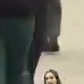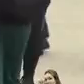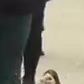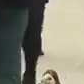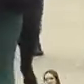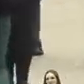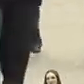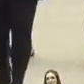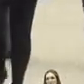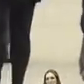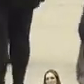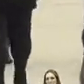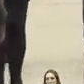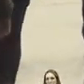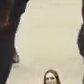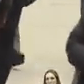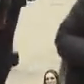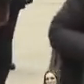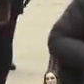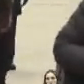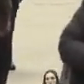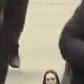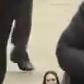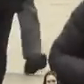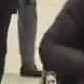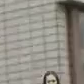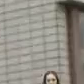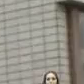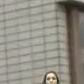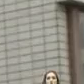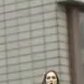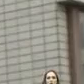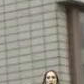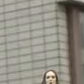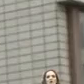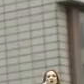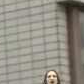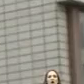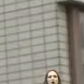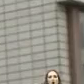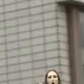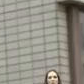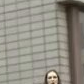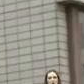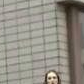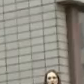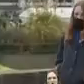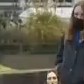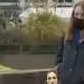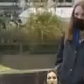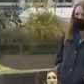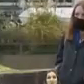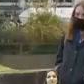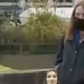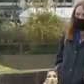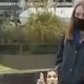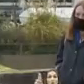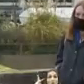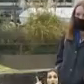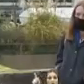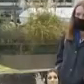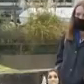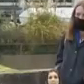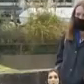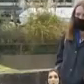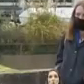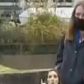vacuna adaptada para atacar a Omicron, la nueva variante del COVID. Reino Unido registra el primer fallecimiento de una persona contagiada por esta